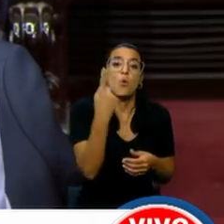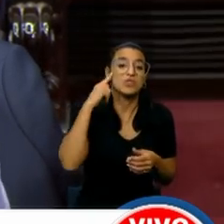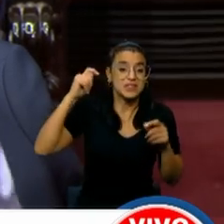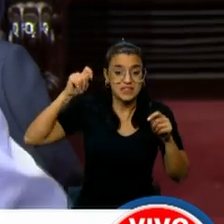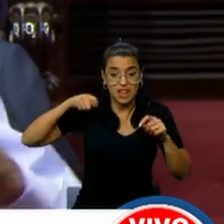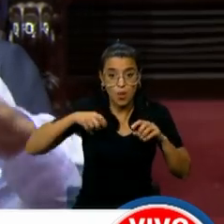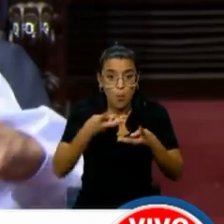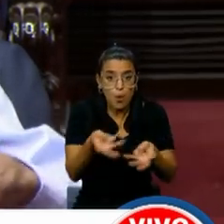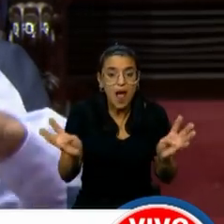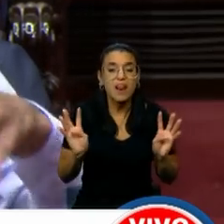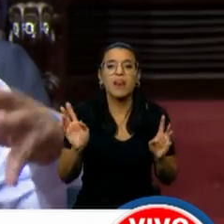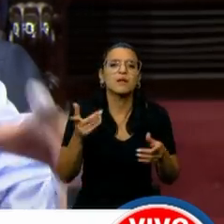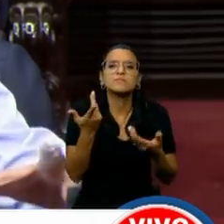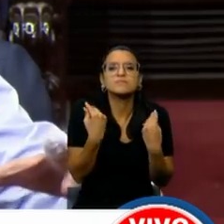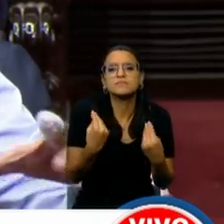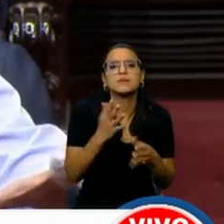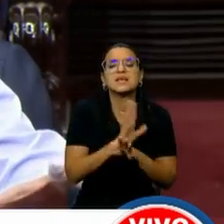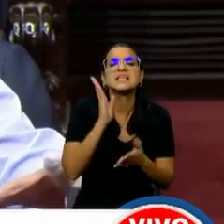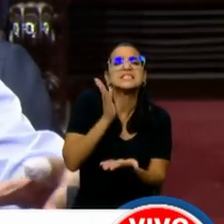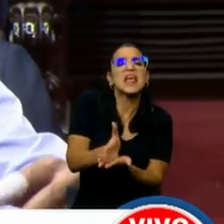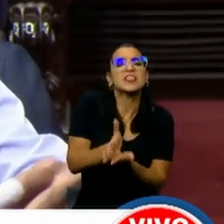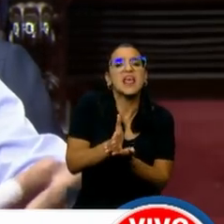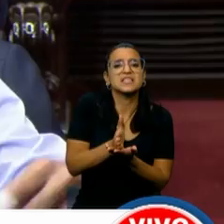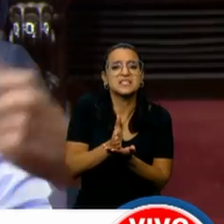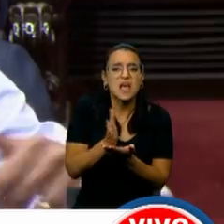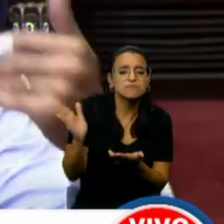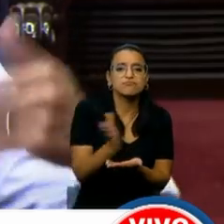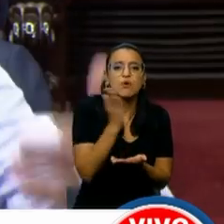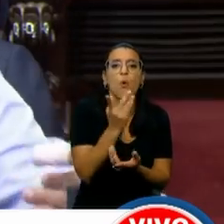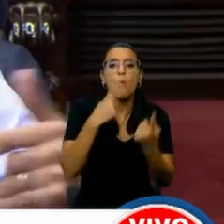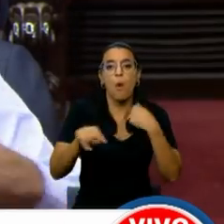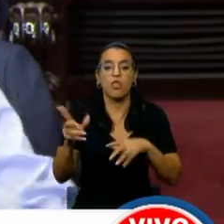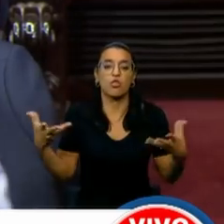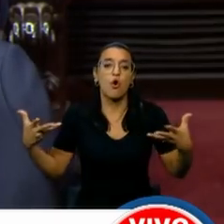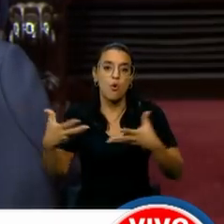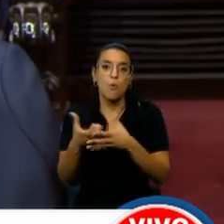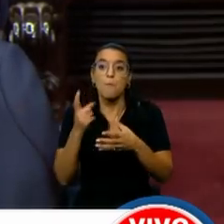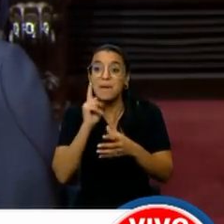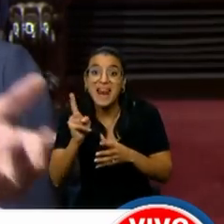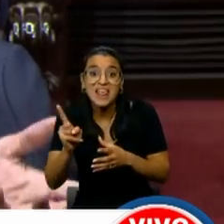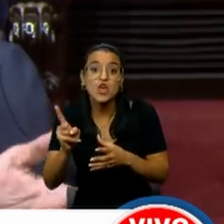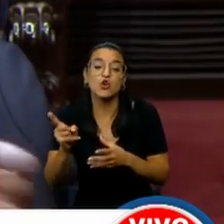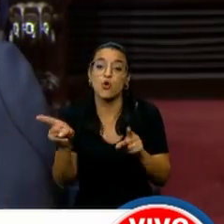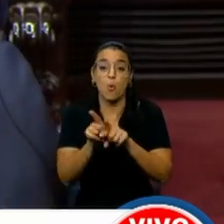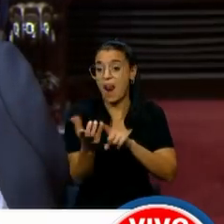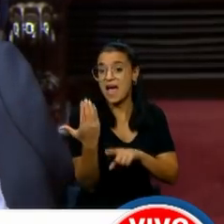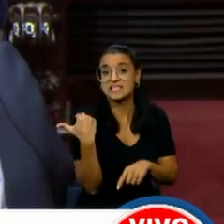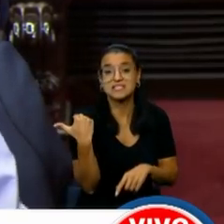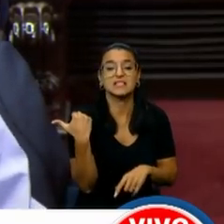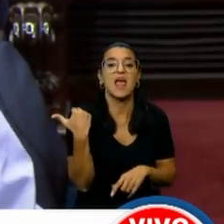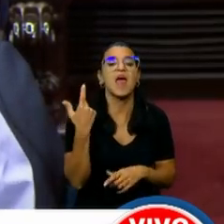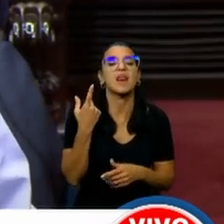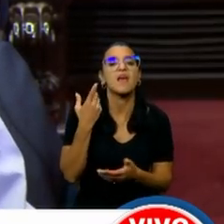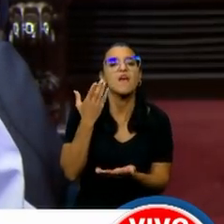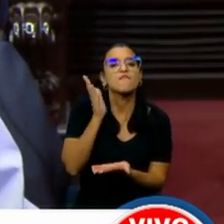básicamente se dedica a sacar sentencias cuando la corporación está en peligro como pasó ayer con el